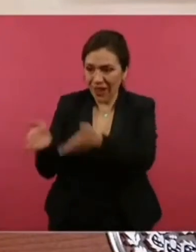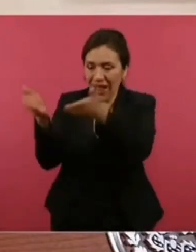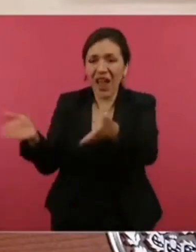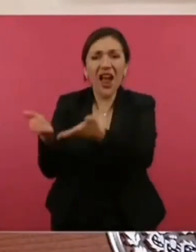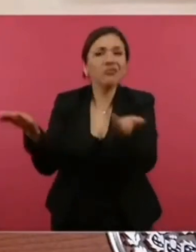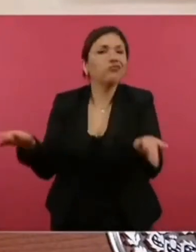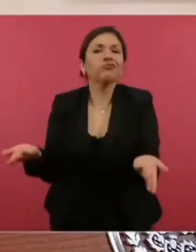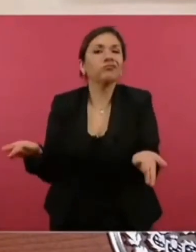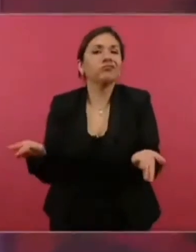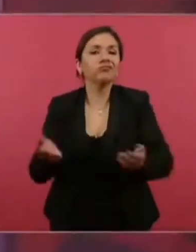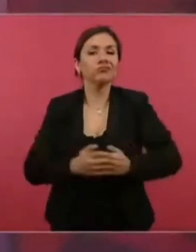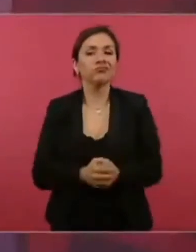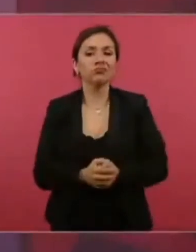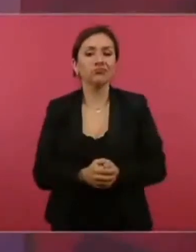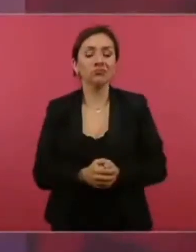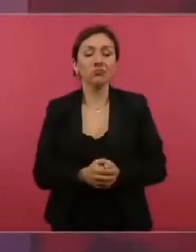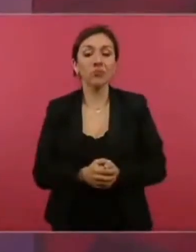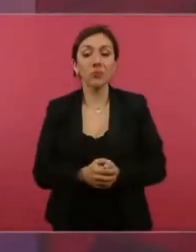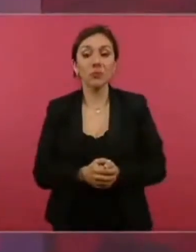Sin embargo,